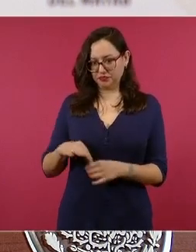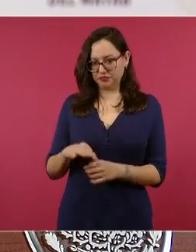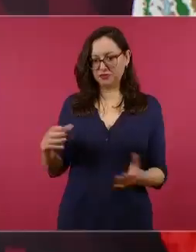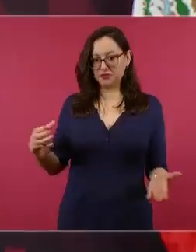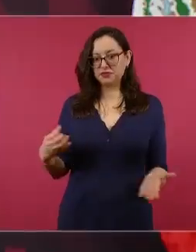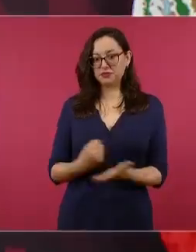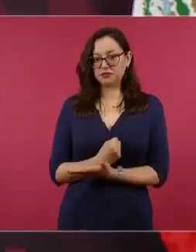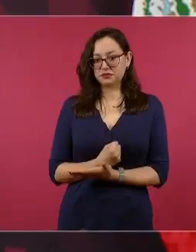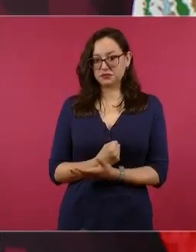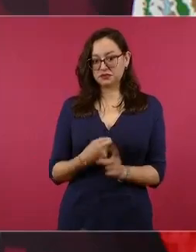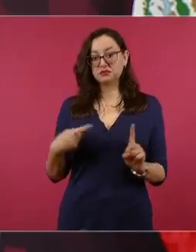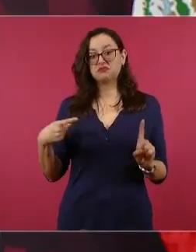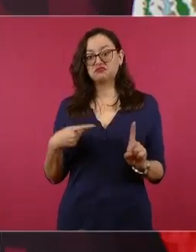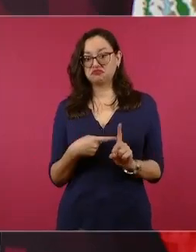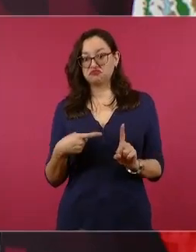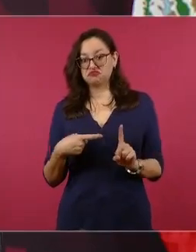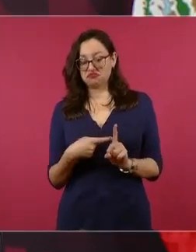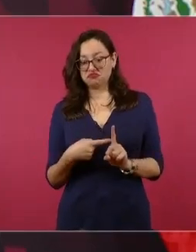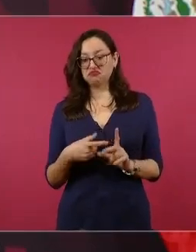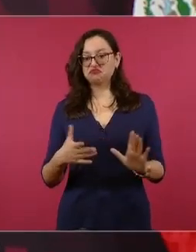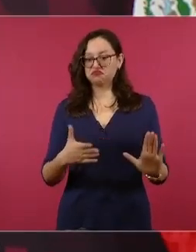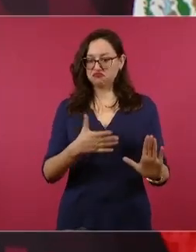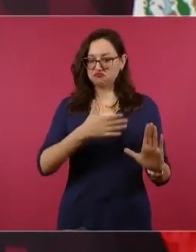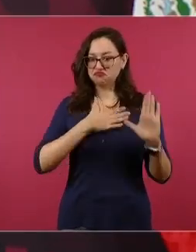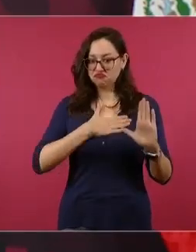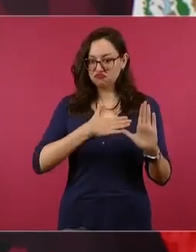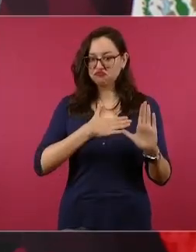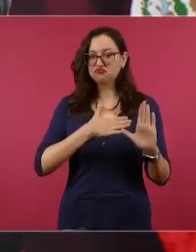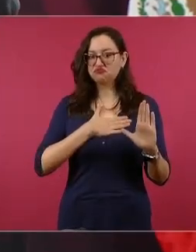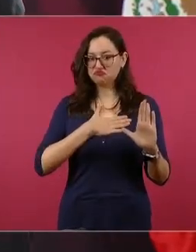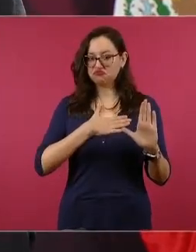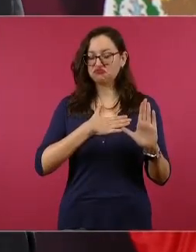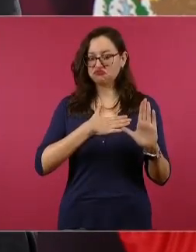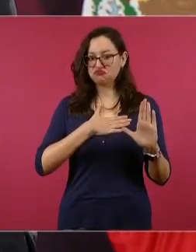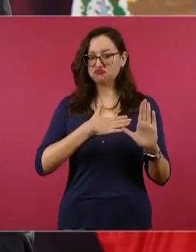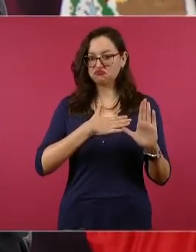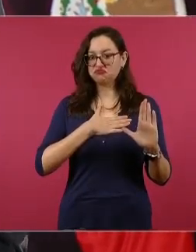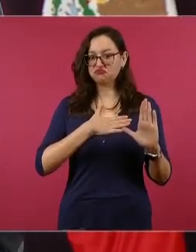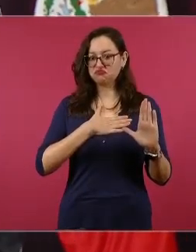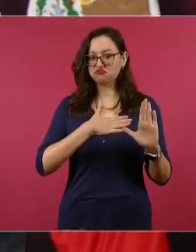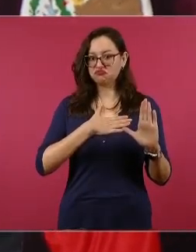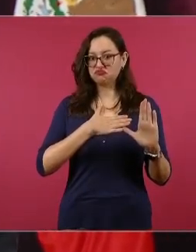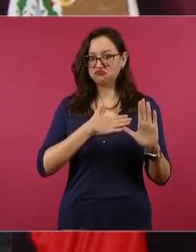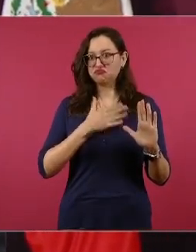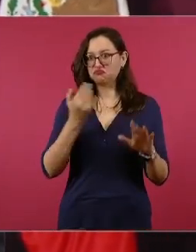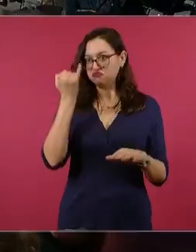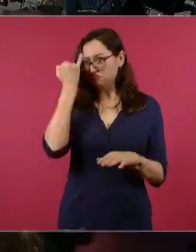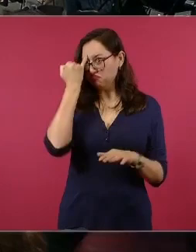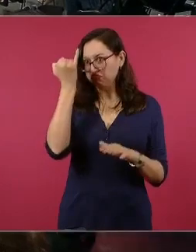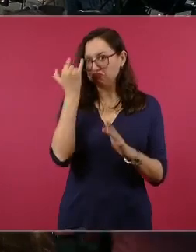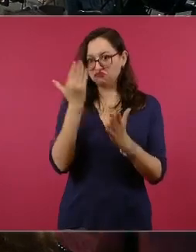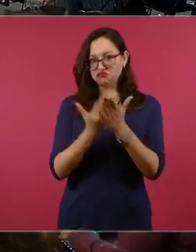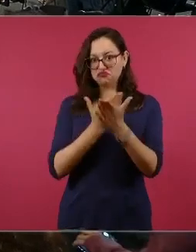y fue su compromiso y ya va a enviar la iniciativa